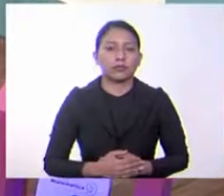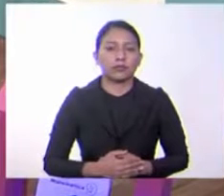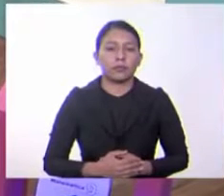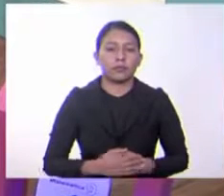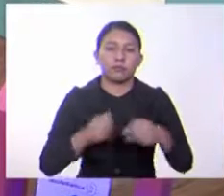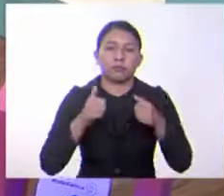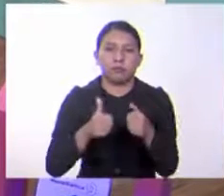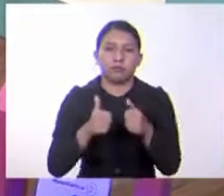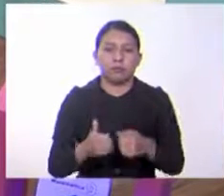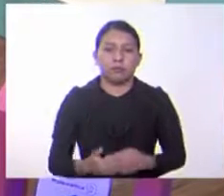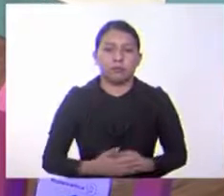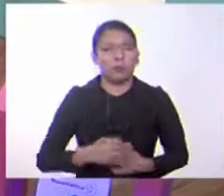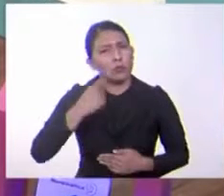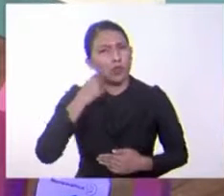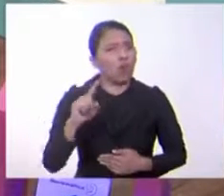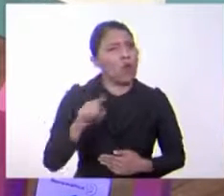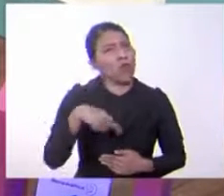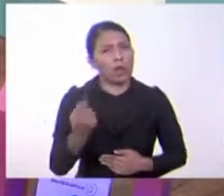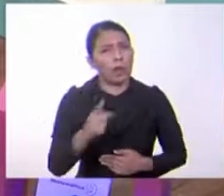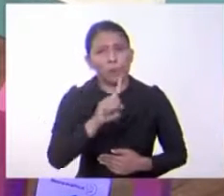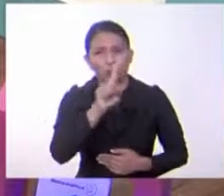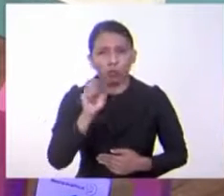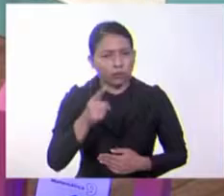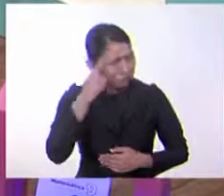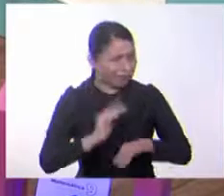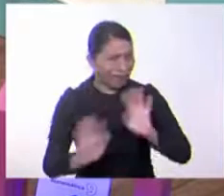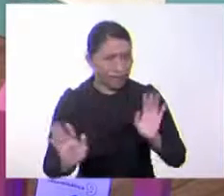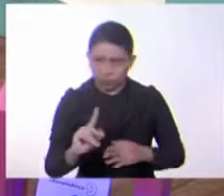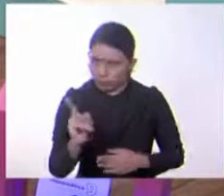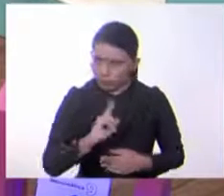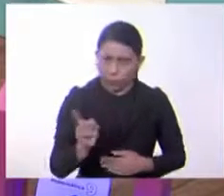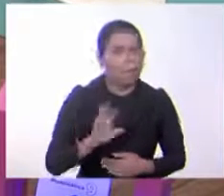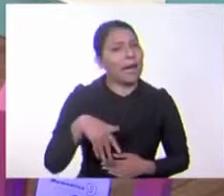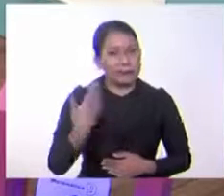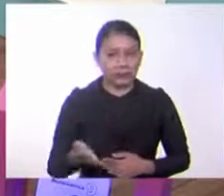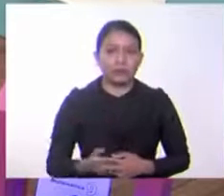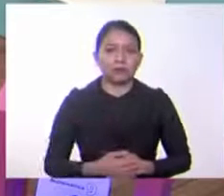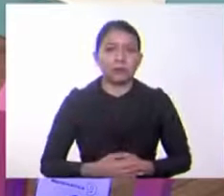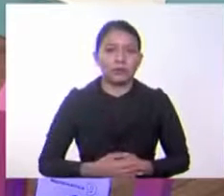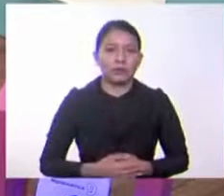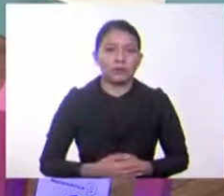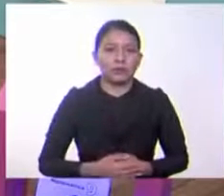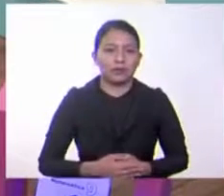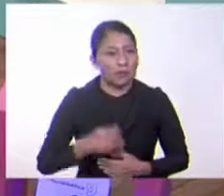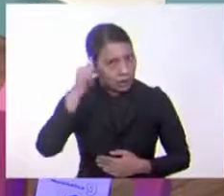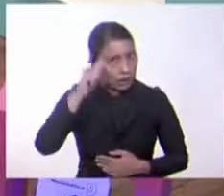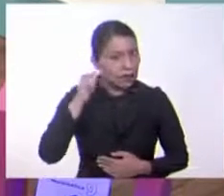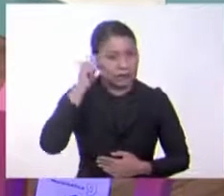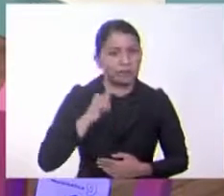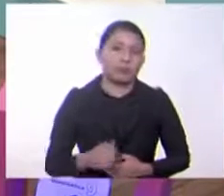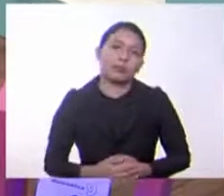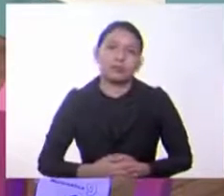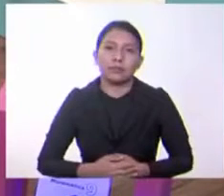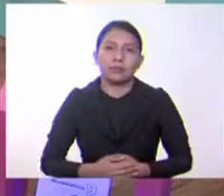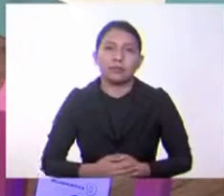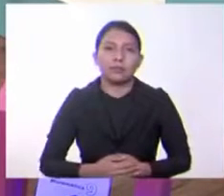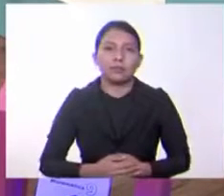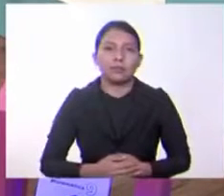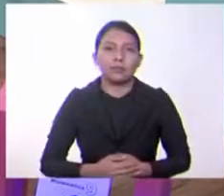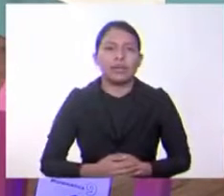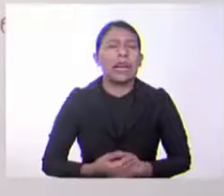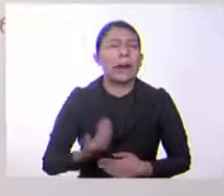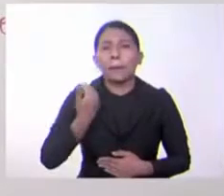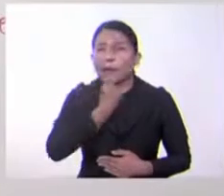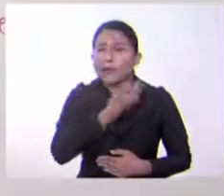Bien, vamos a otra pregunta. Ah, yo creí que solo era ese. No, estamos analizando. Ah, ¿Qué